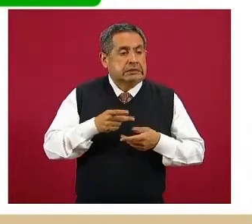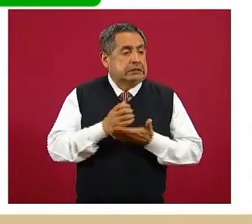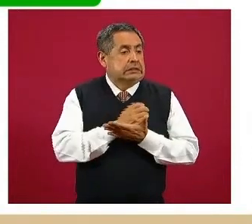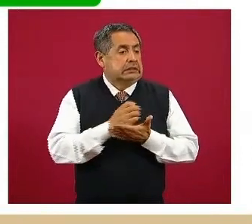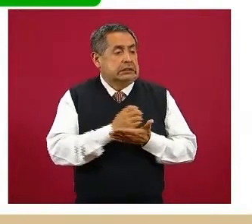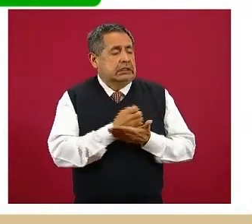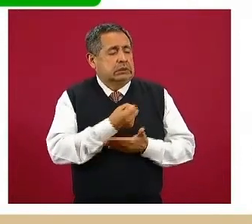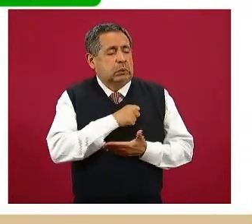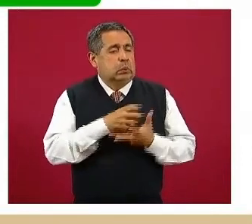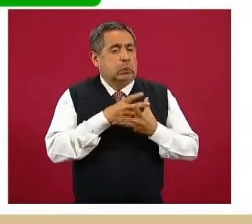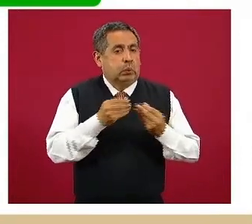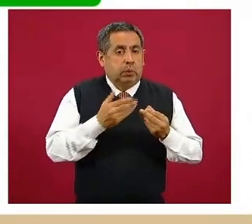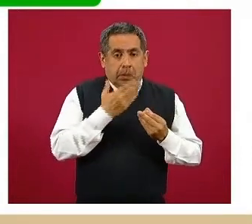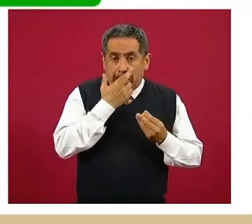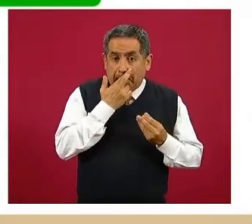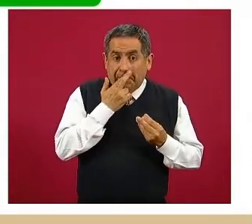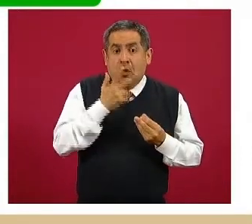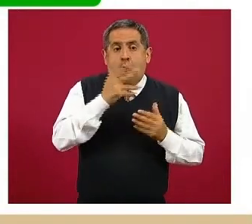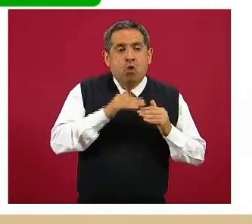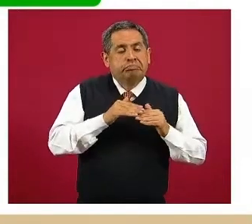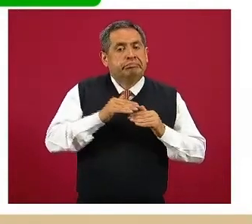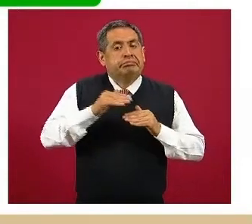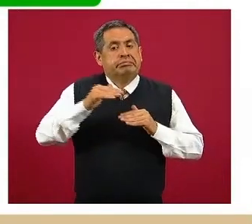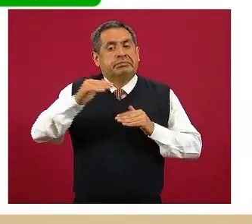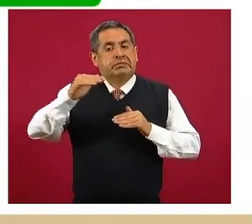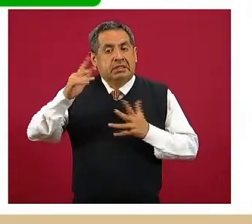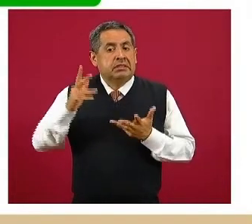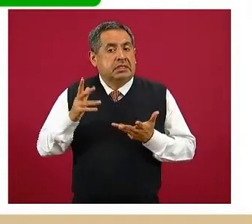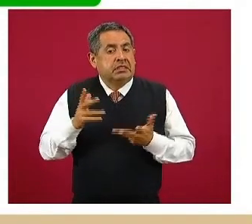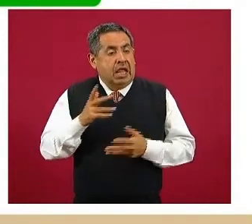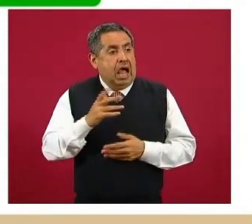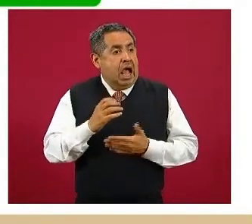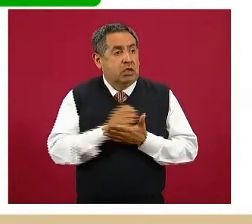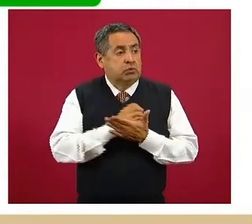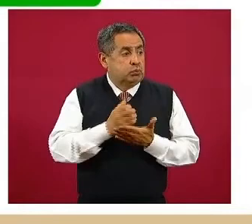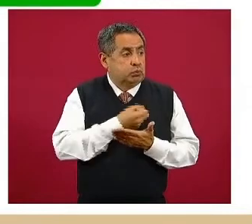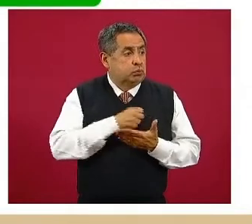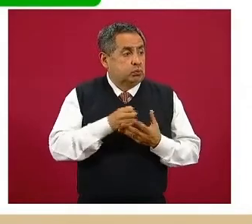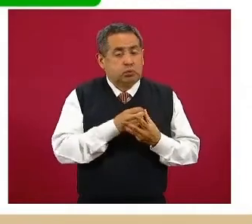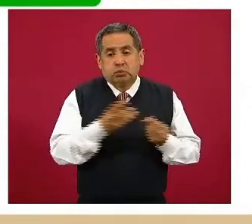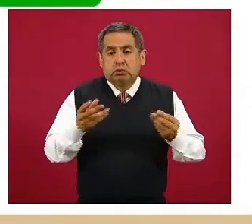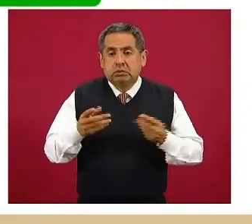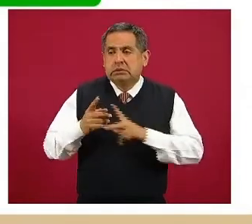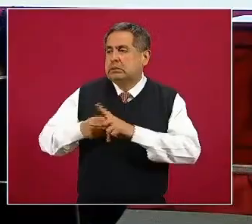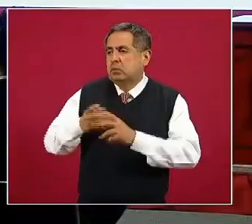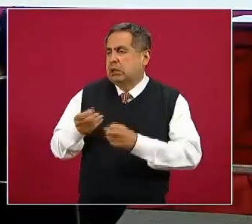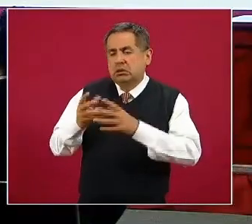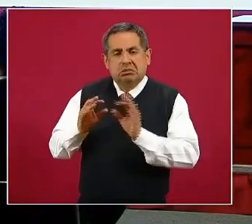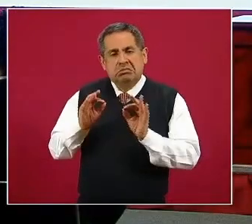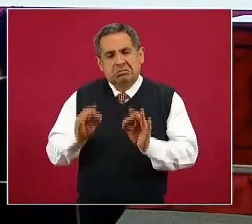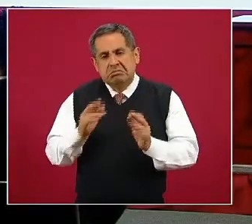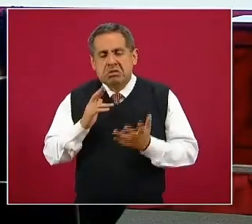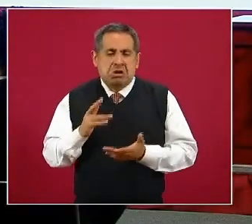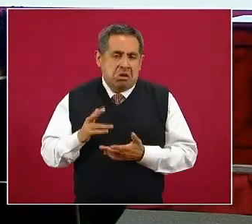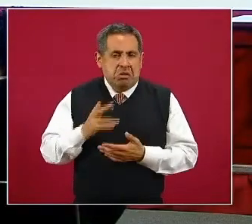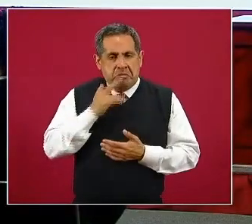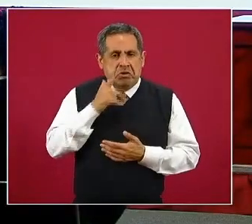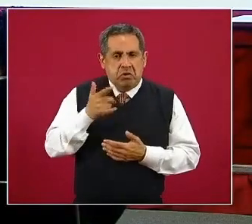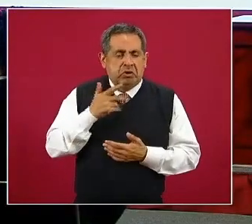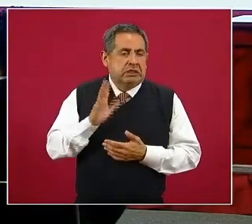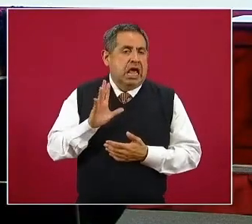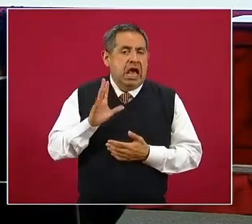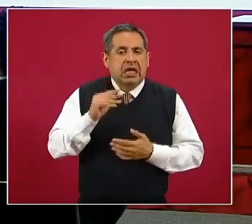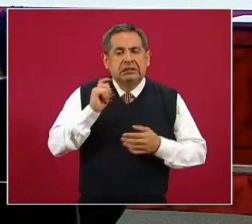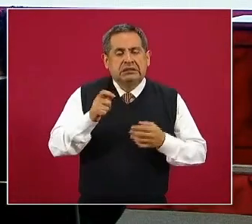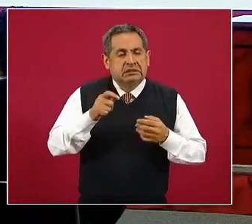recuperadas excede para la semana al número de los casos estimados, lo cual también pues, nos habla de una